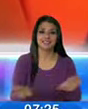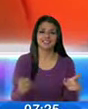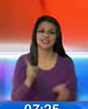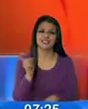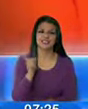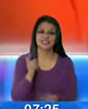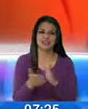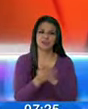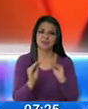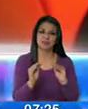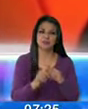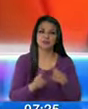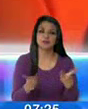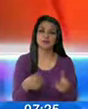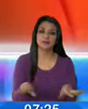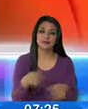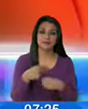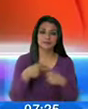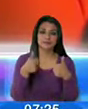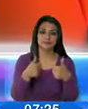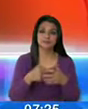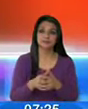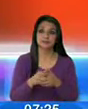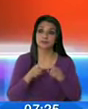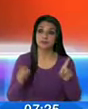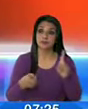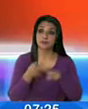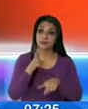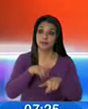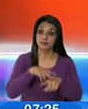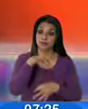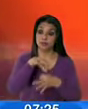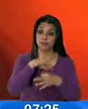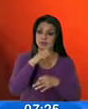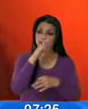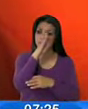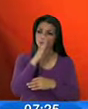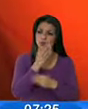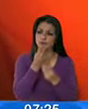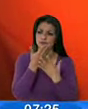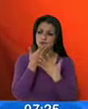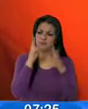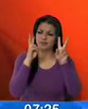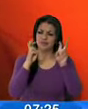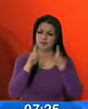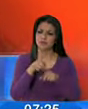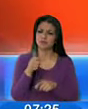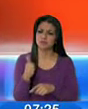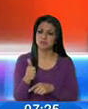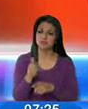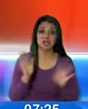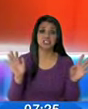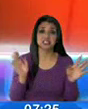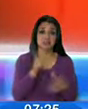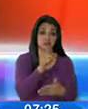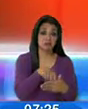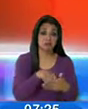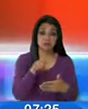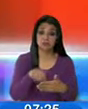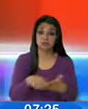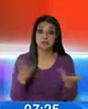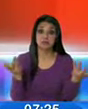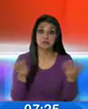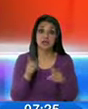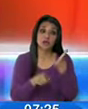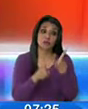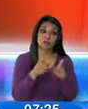todo caso es muy bueno participar. Pero algunos que tuvieron su primera vez han dicho que nunca les dijeron nada sobre el tema, que ellos vinieron a ciegas. Bueno, es que hay internos que